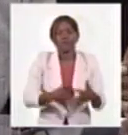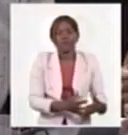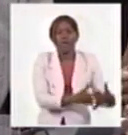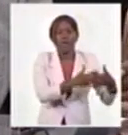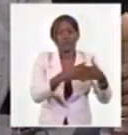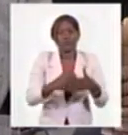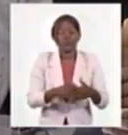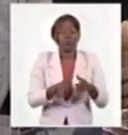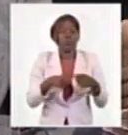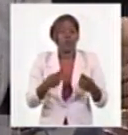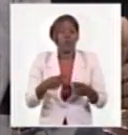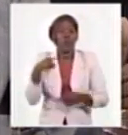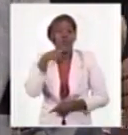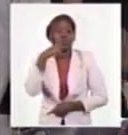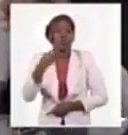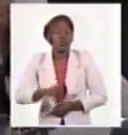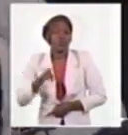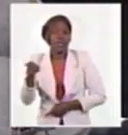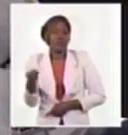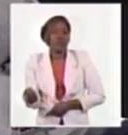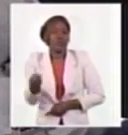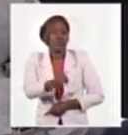está centrada en Ucrania.